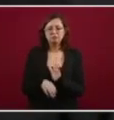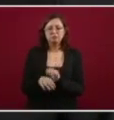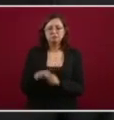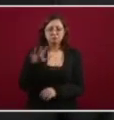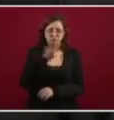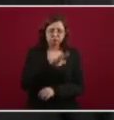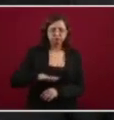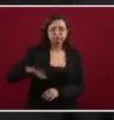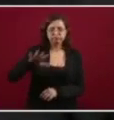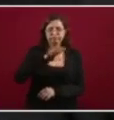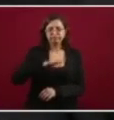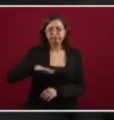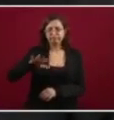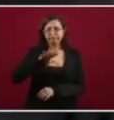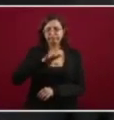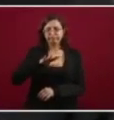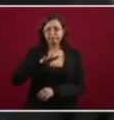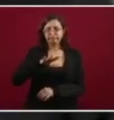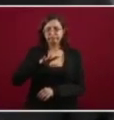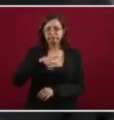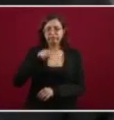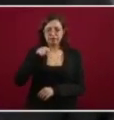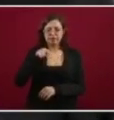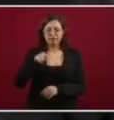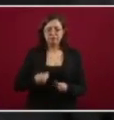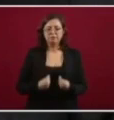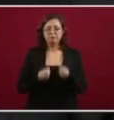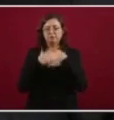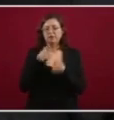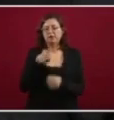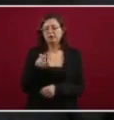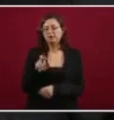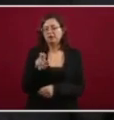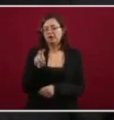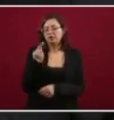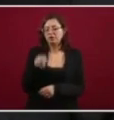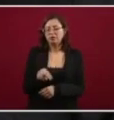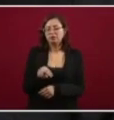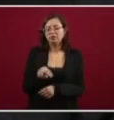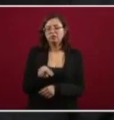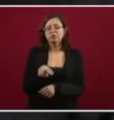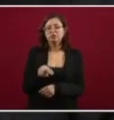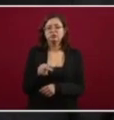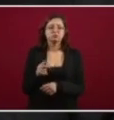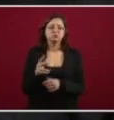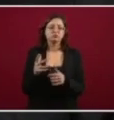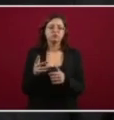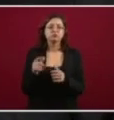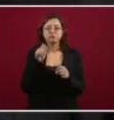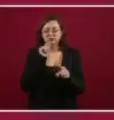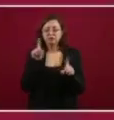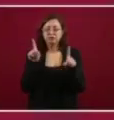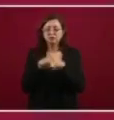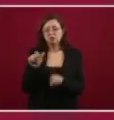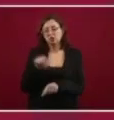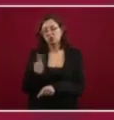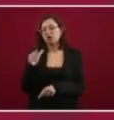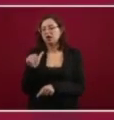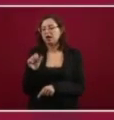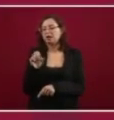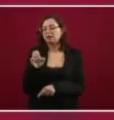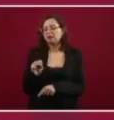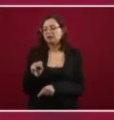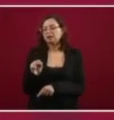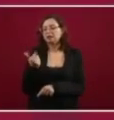la zona de donde viven los Levarón y Casas Grandes, pero ahí en